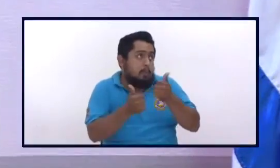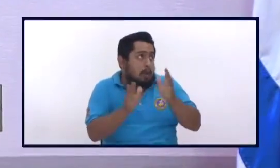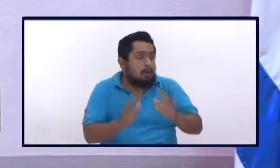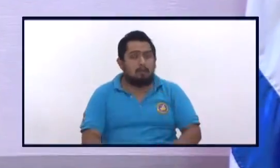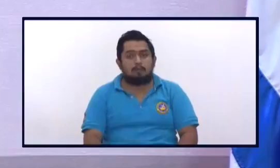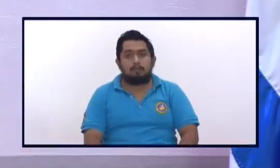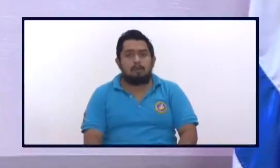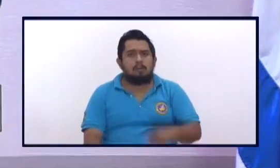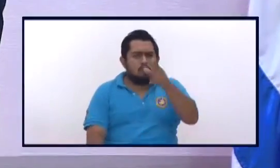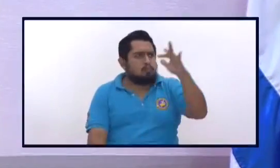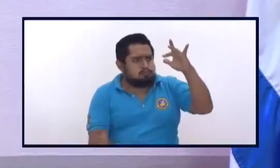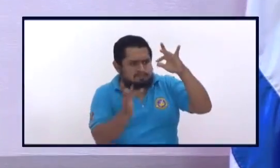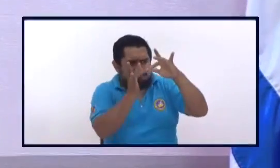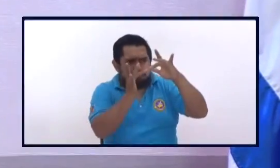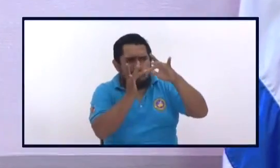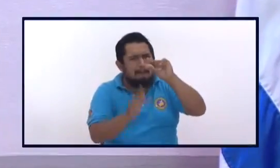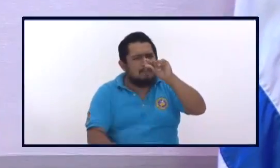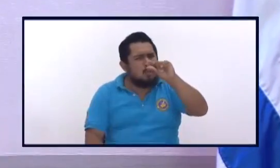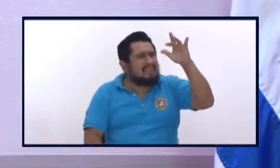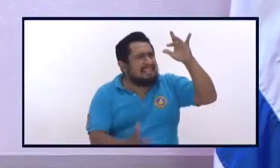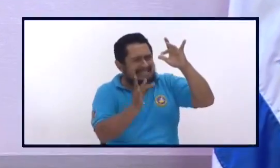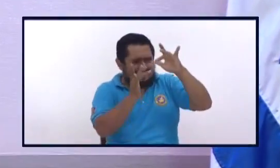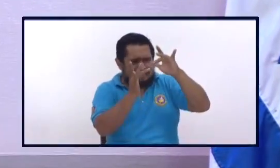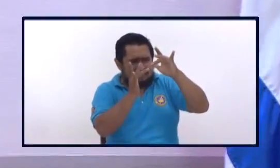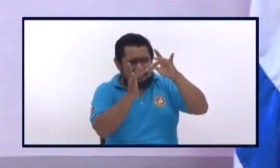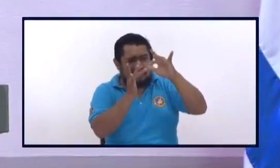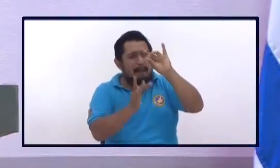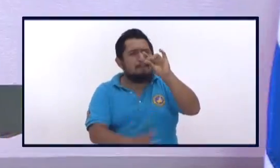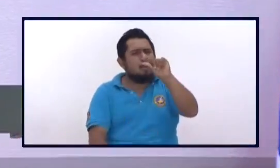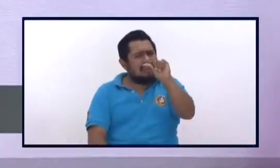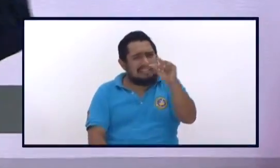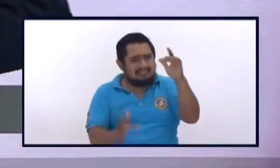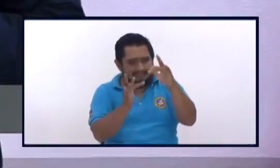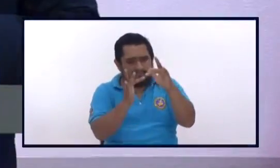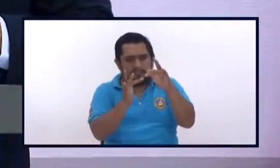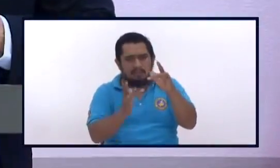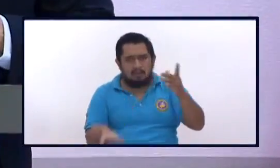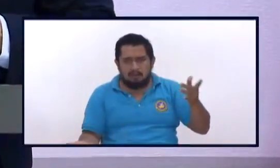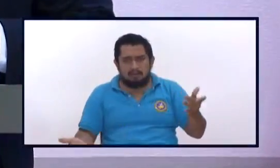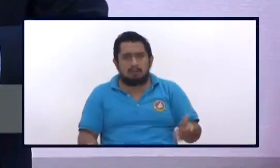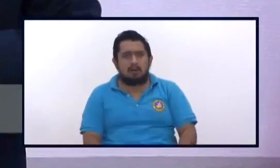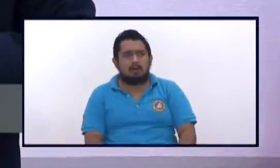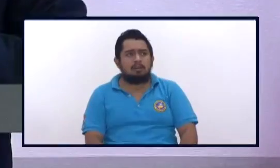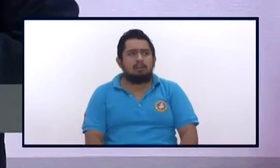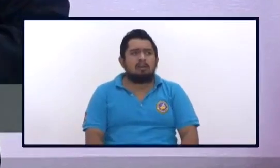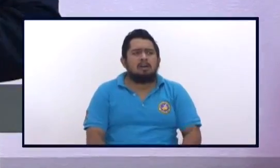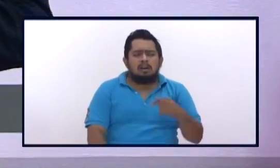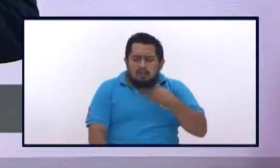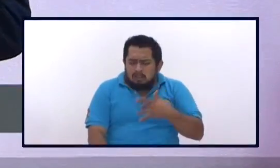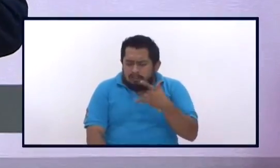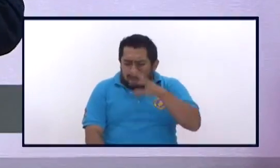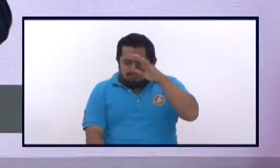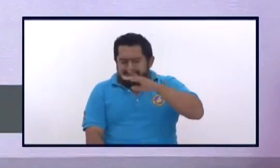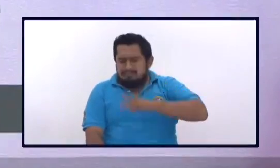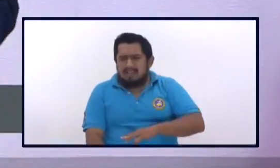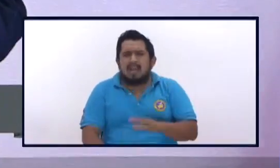tu cobertura está está donde solo te pegas y un pedacito no te pega duro yo me siento excepcional